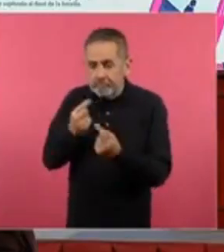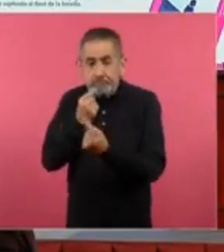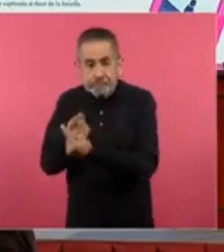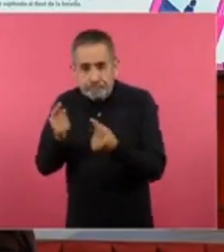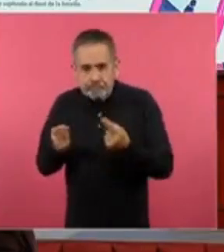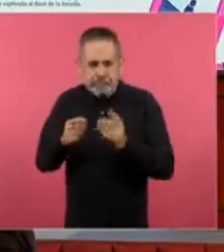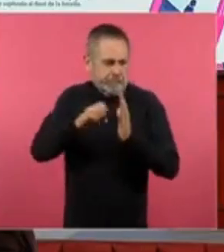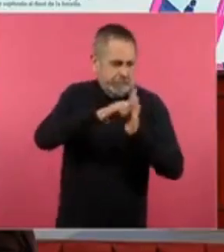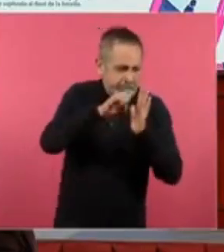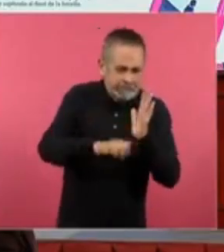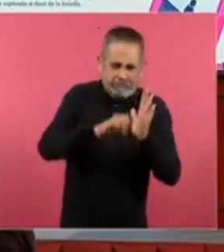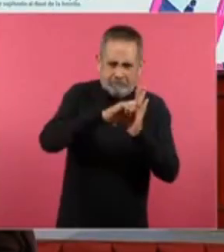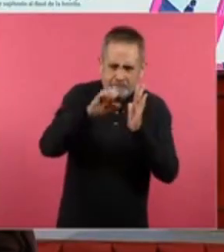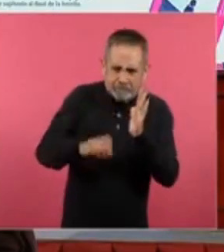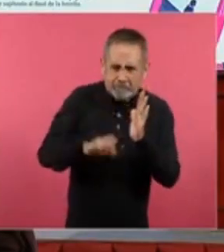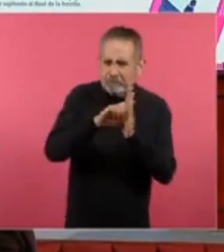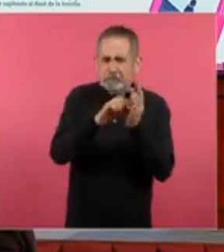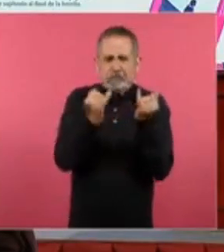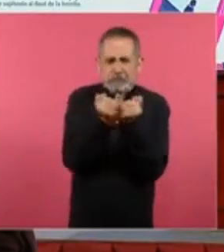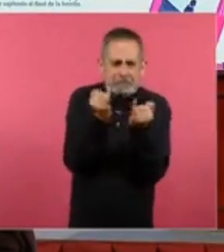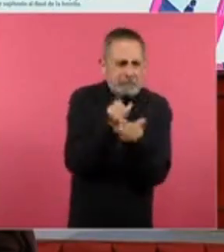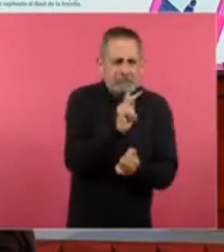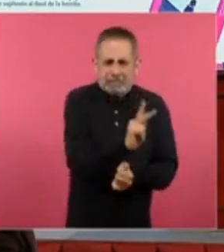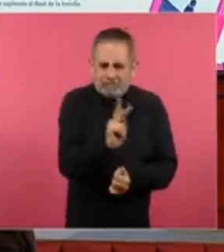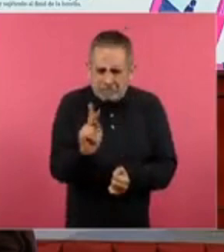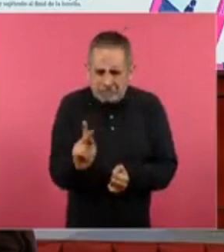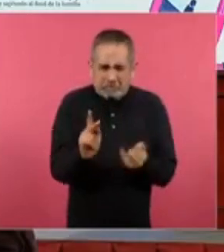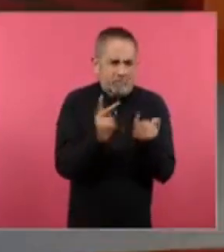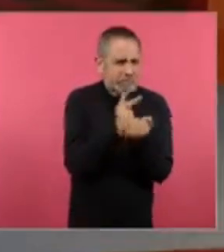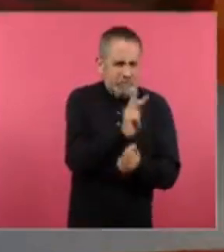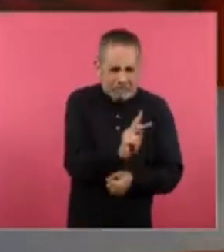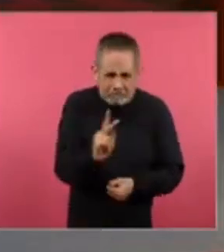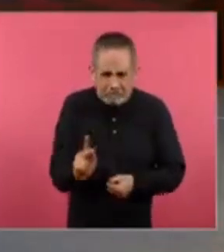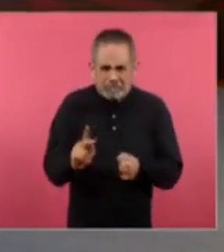muchísimo las analogías en el aula, no solo esta, sino muchísimas más.